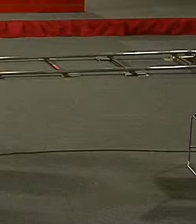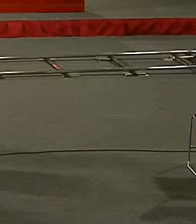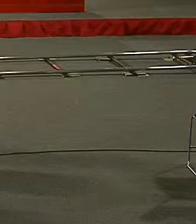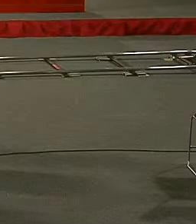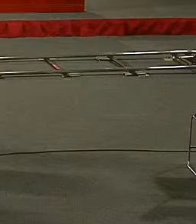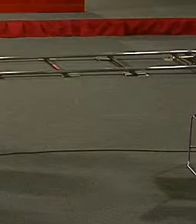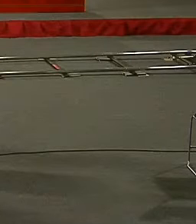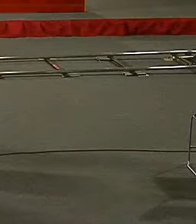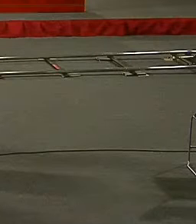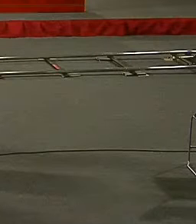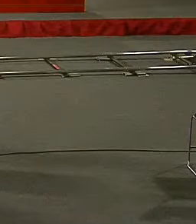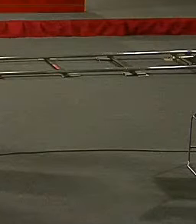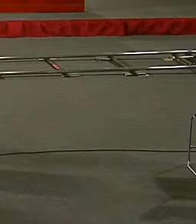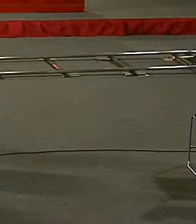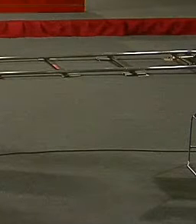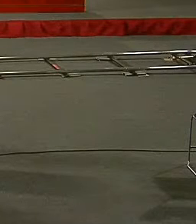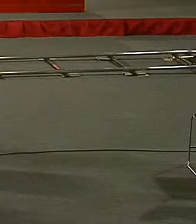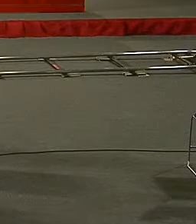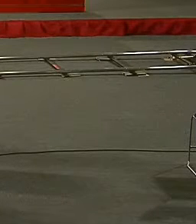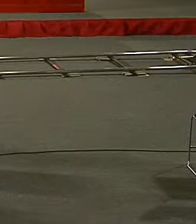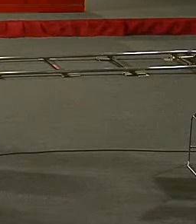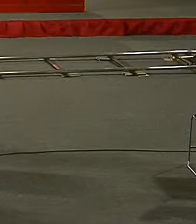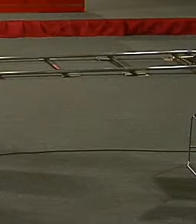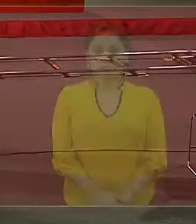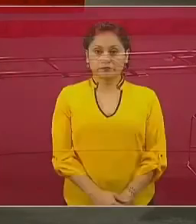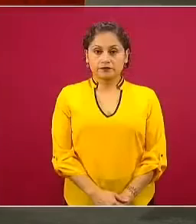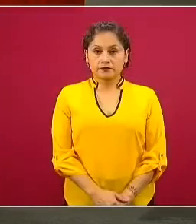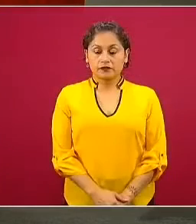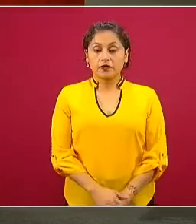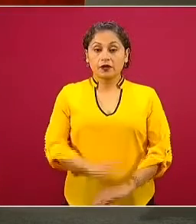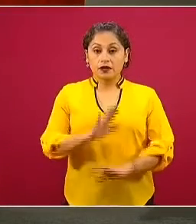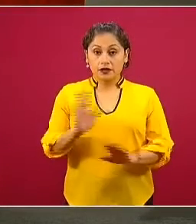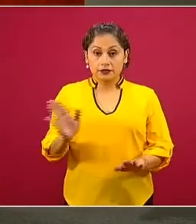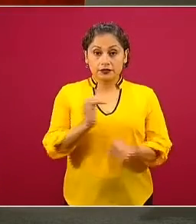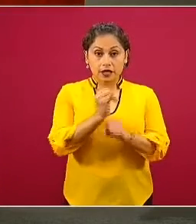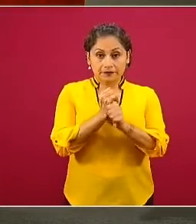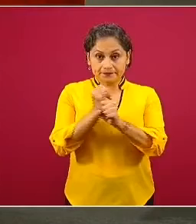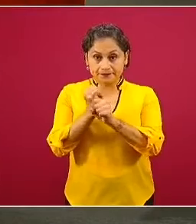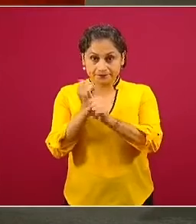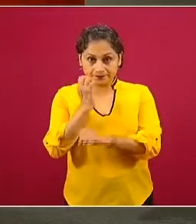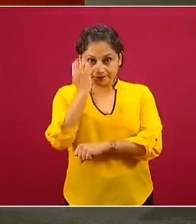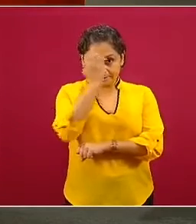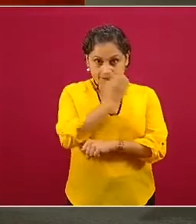validación comparativa y por lo tanto sus resultados son considerados